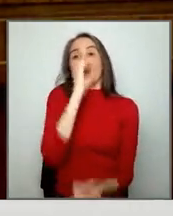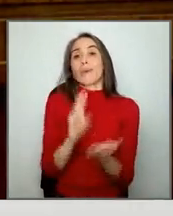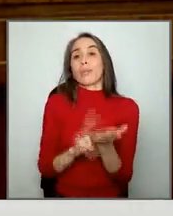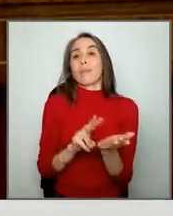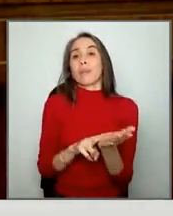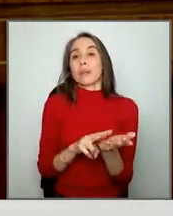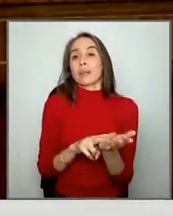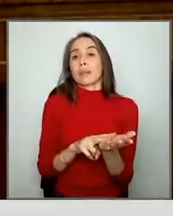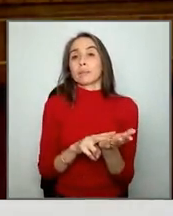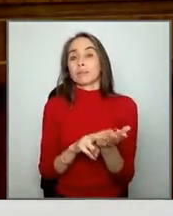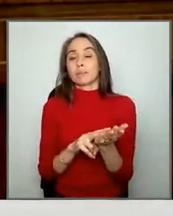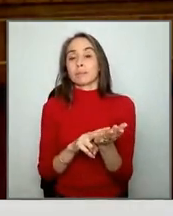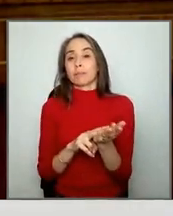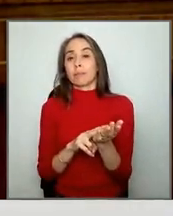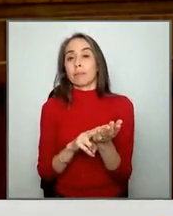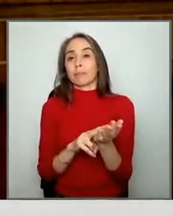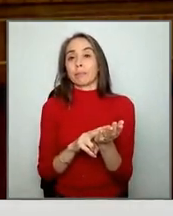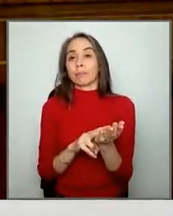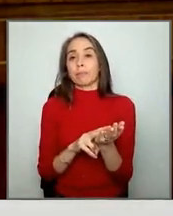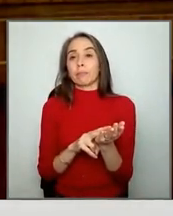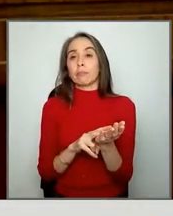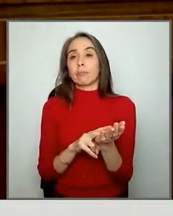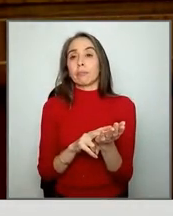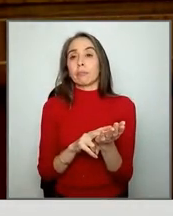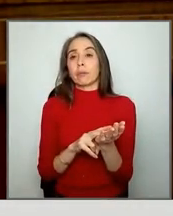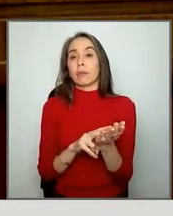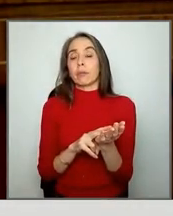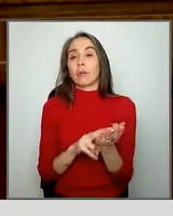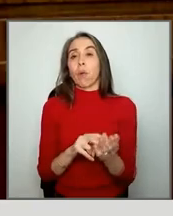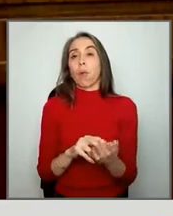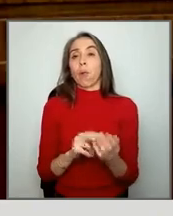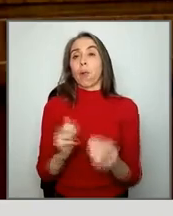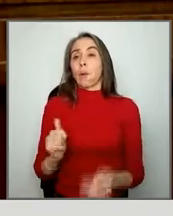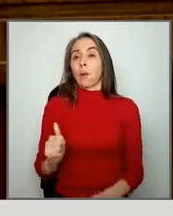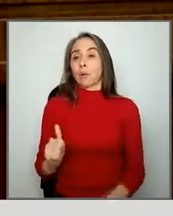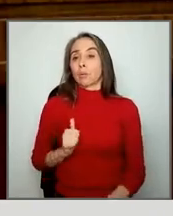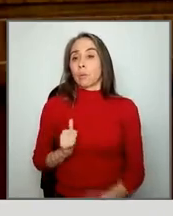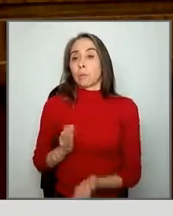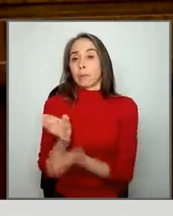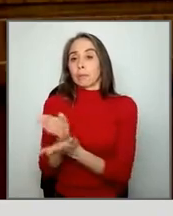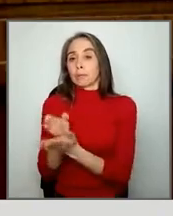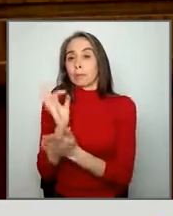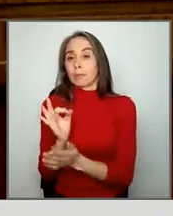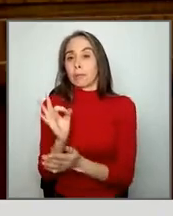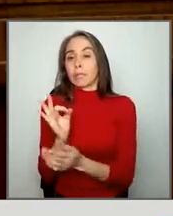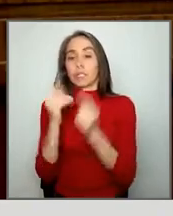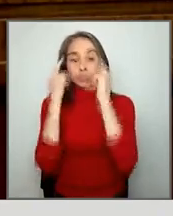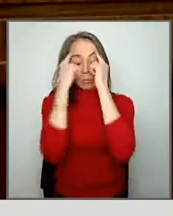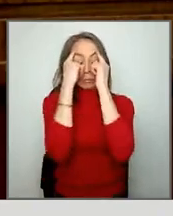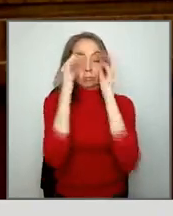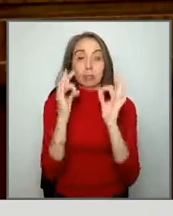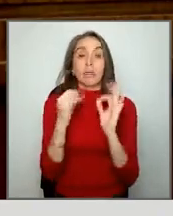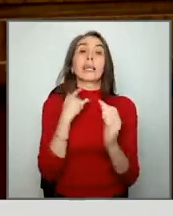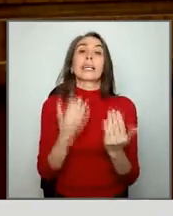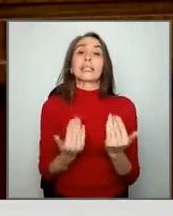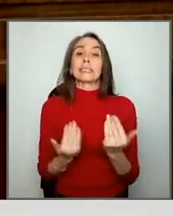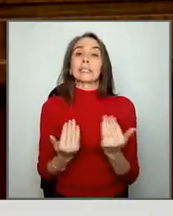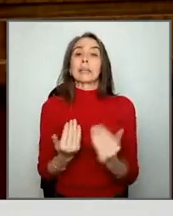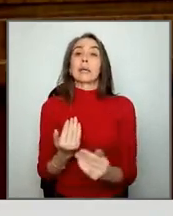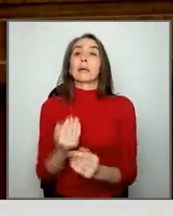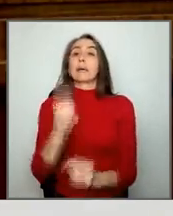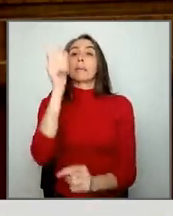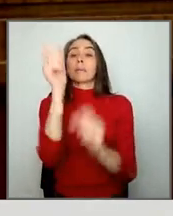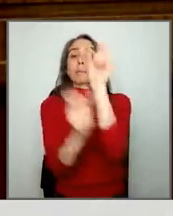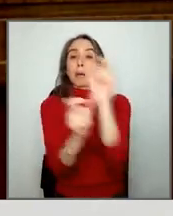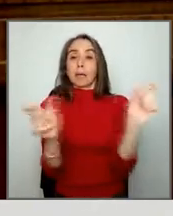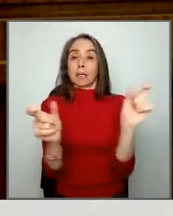cierta rigidez y con la sensatez necesaria como para que el país y nuestras